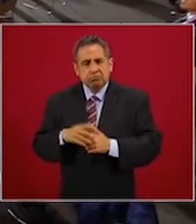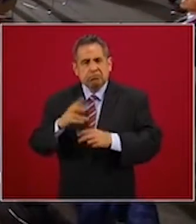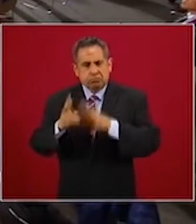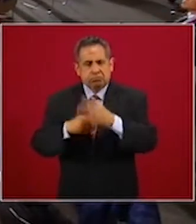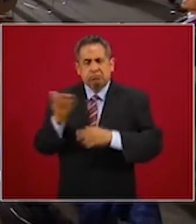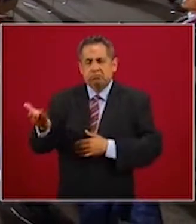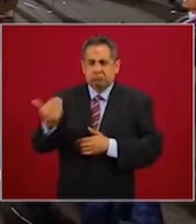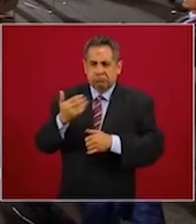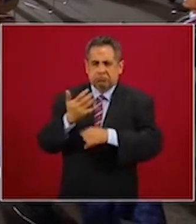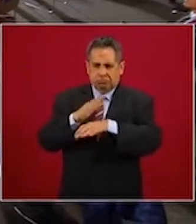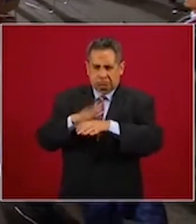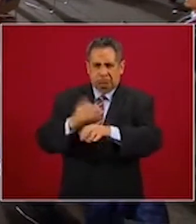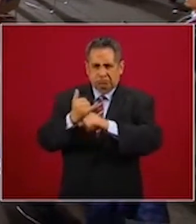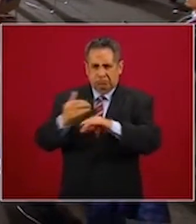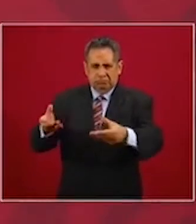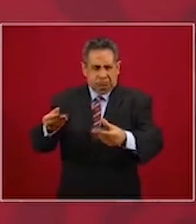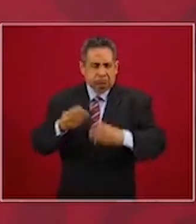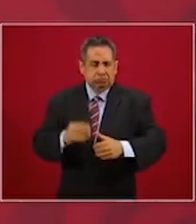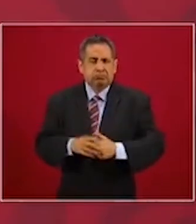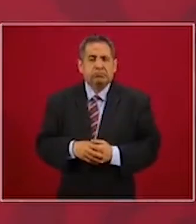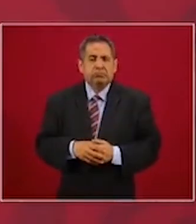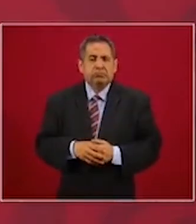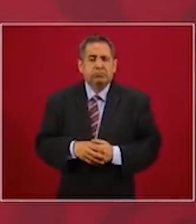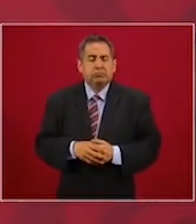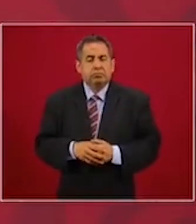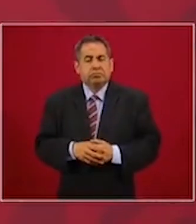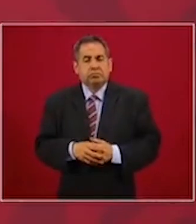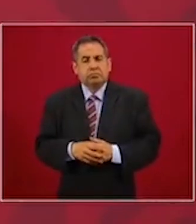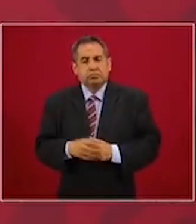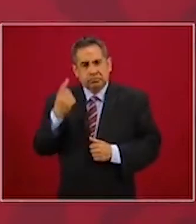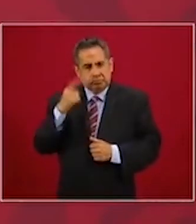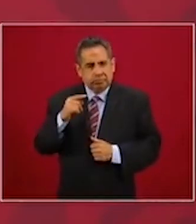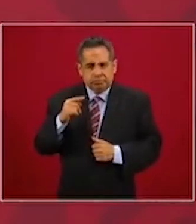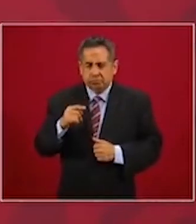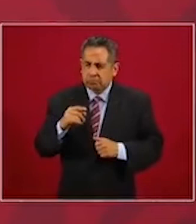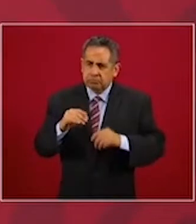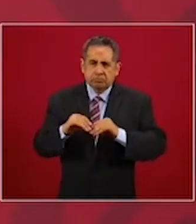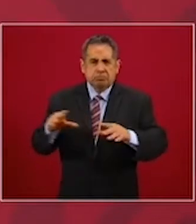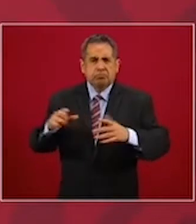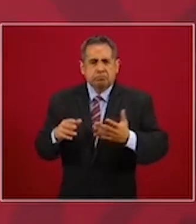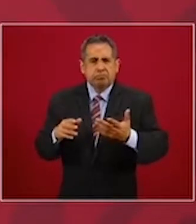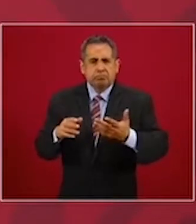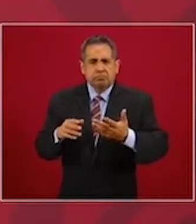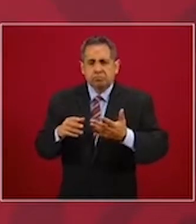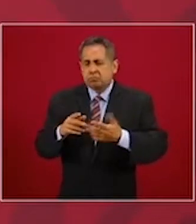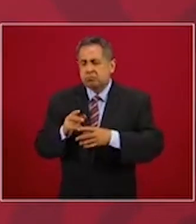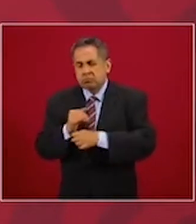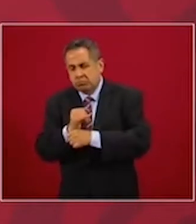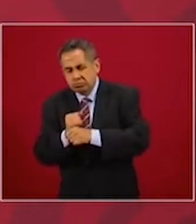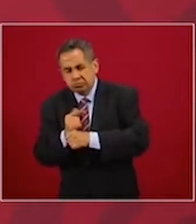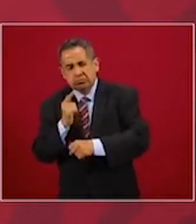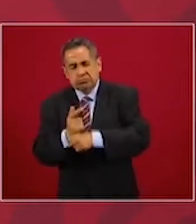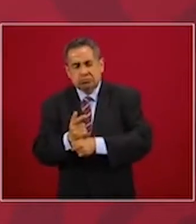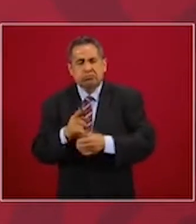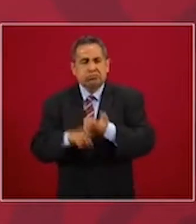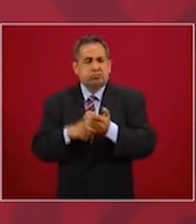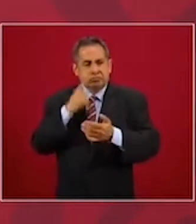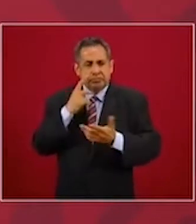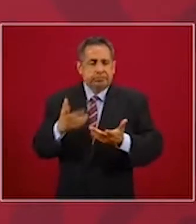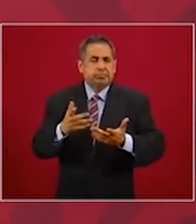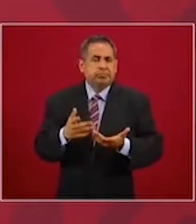pedir que importe y que se esté investigue y que pues